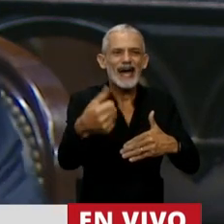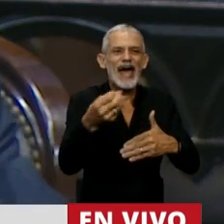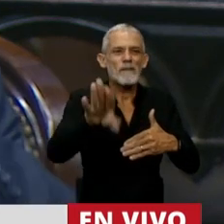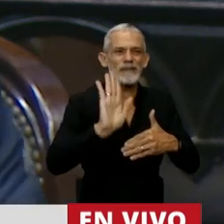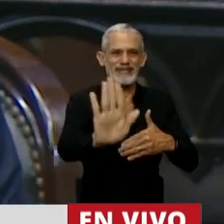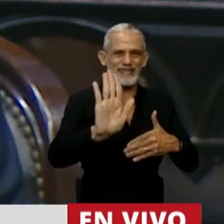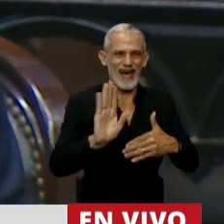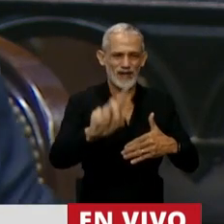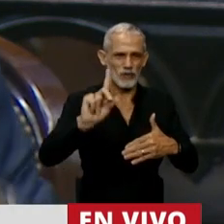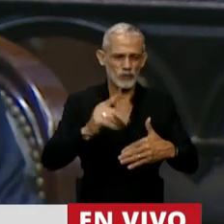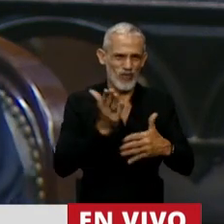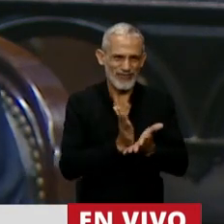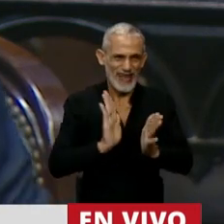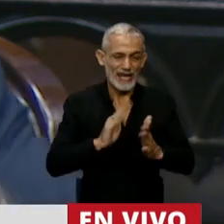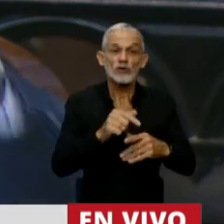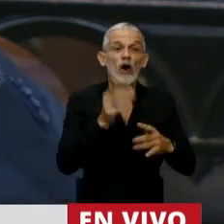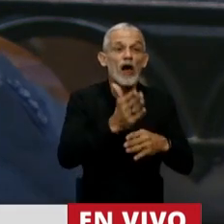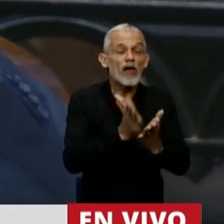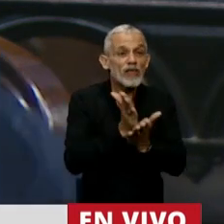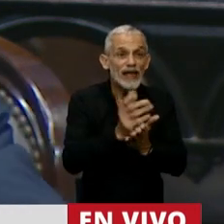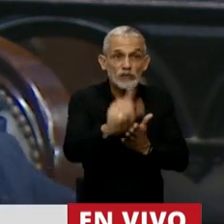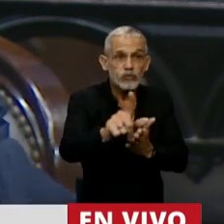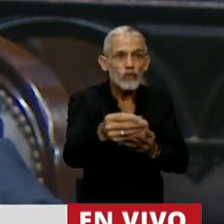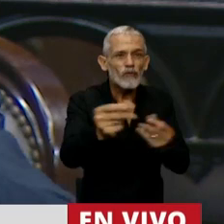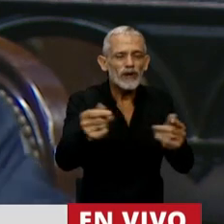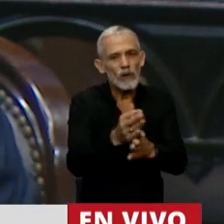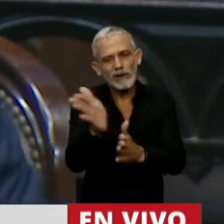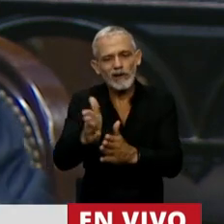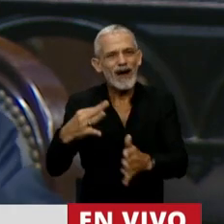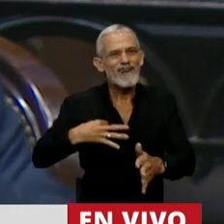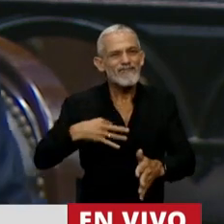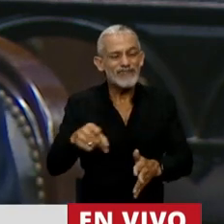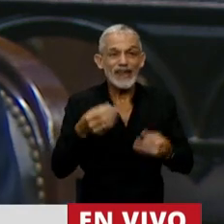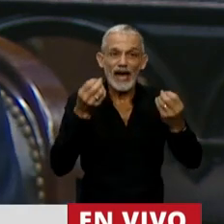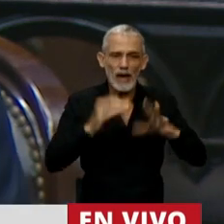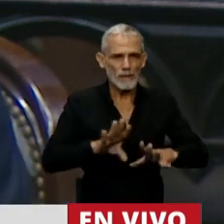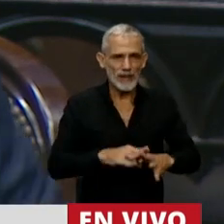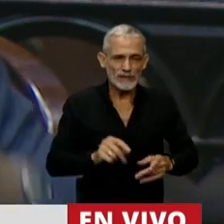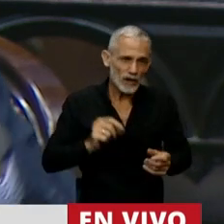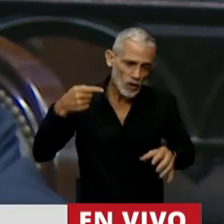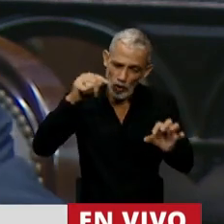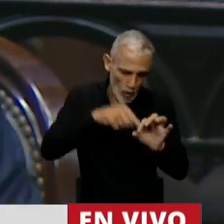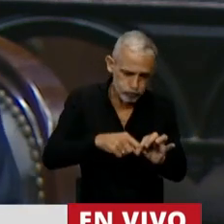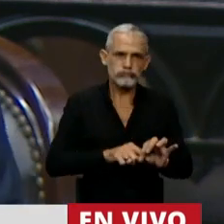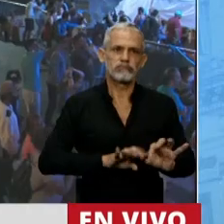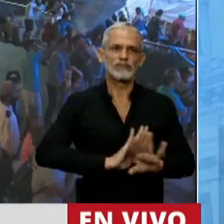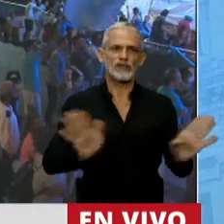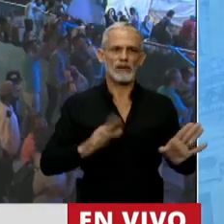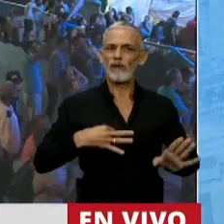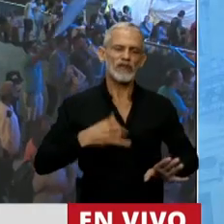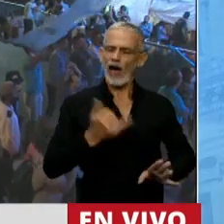Y ese derecho termina cuando esa vida comienza su gestación. Cuando esa